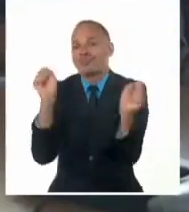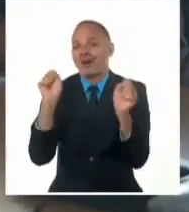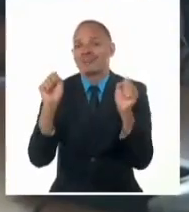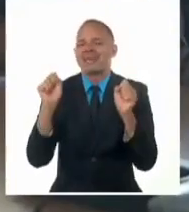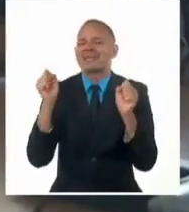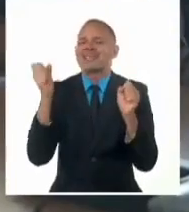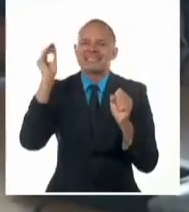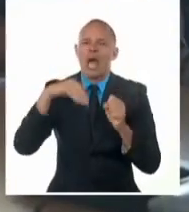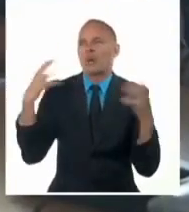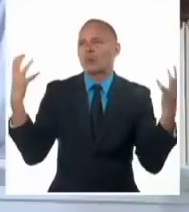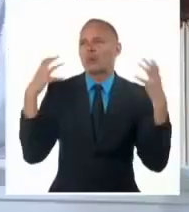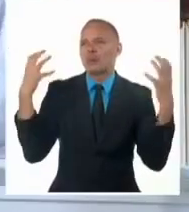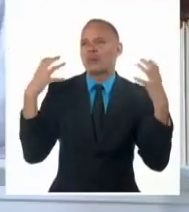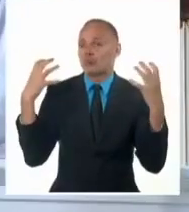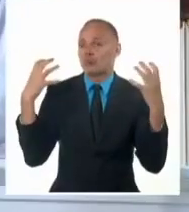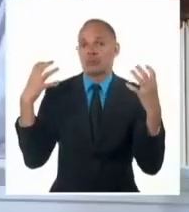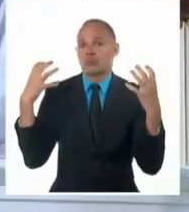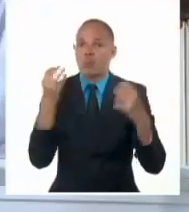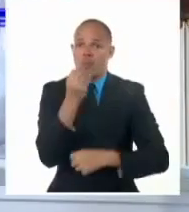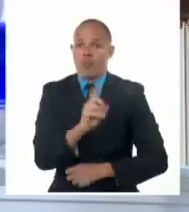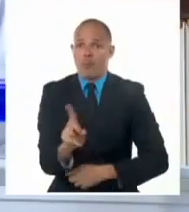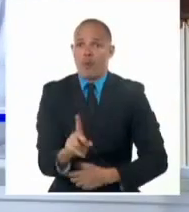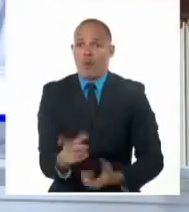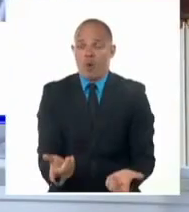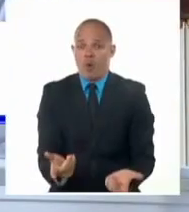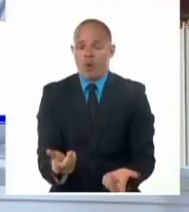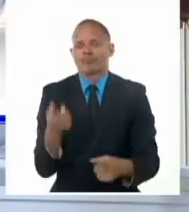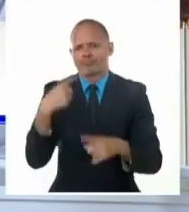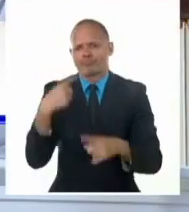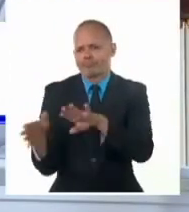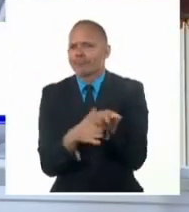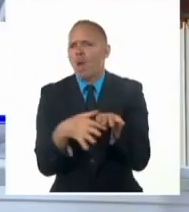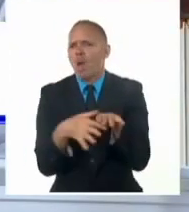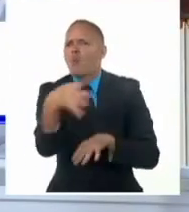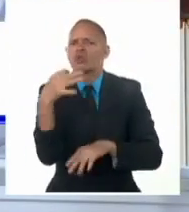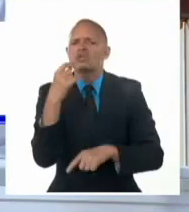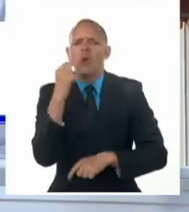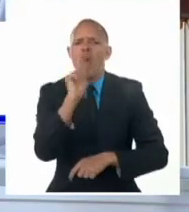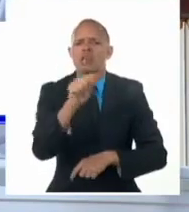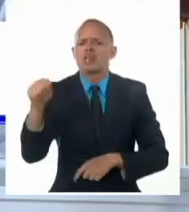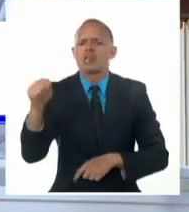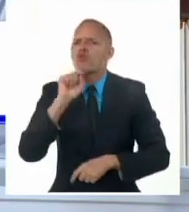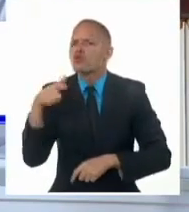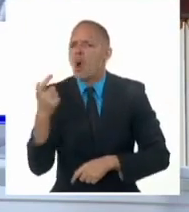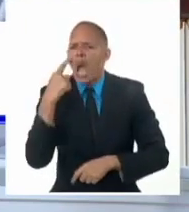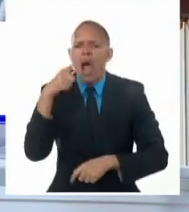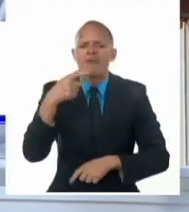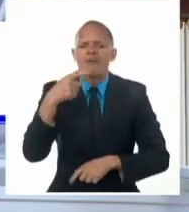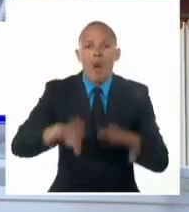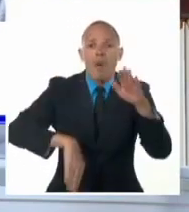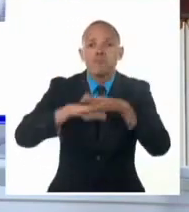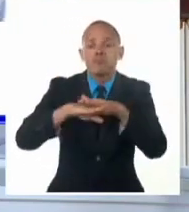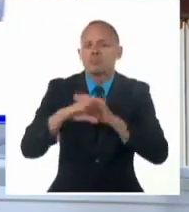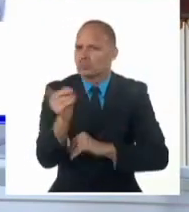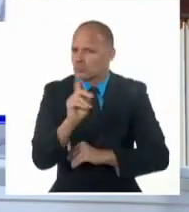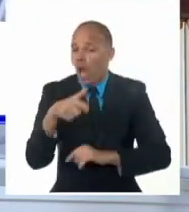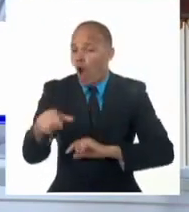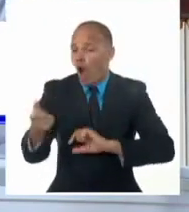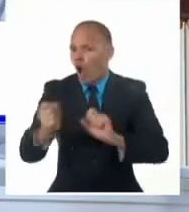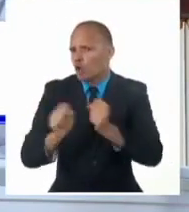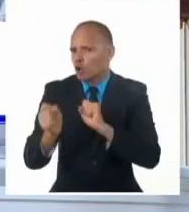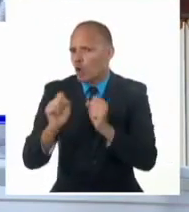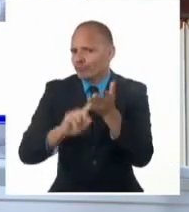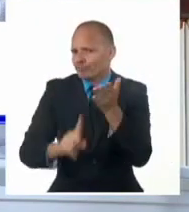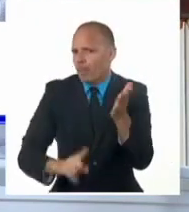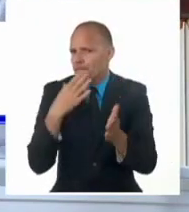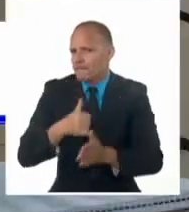análisis también a partir de los municipios, que ningún municipio pase del consumo, que se logre ahorrar eficientemente. Analizar